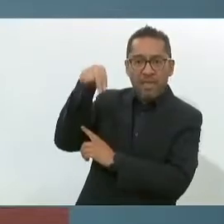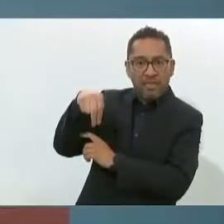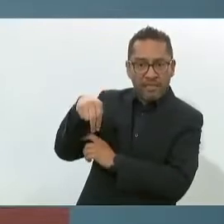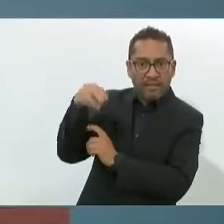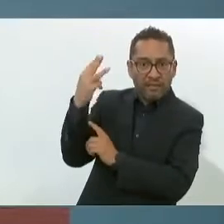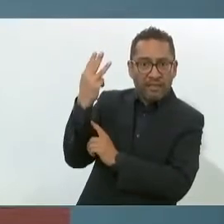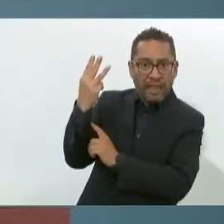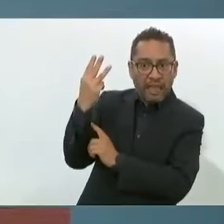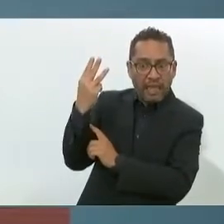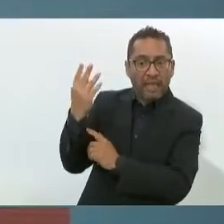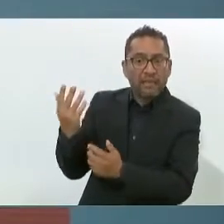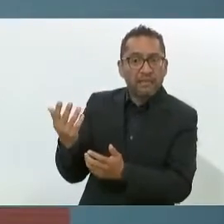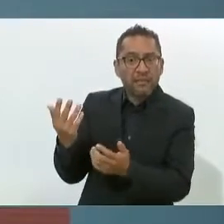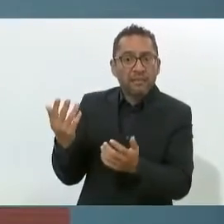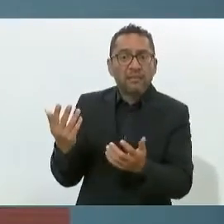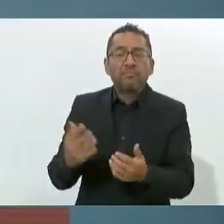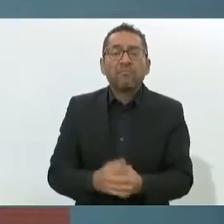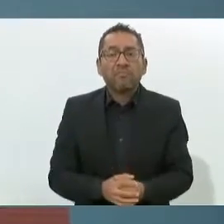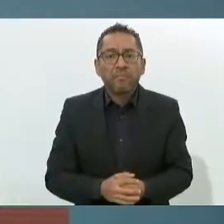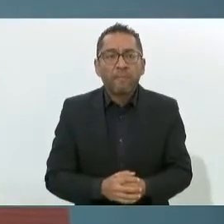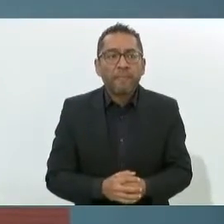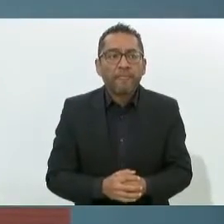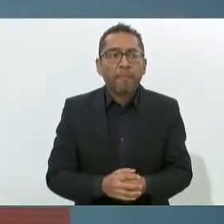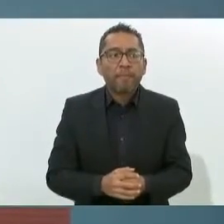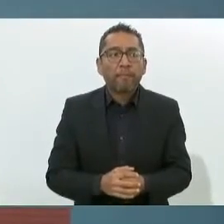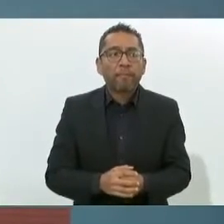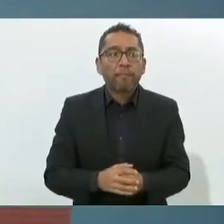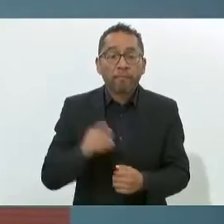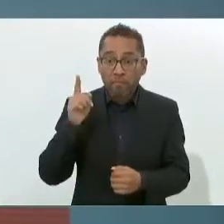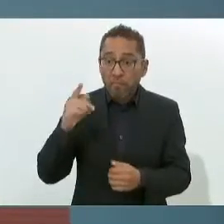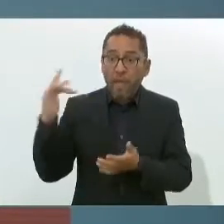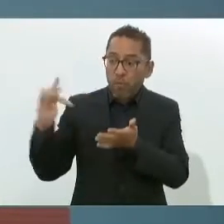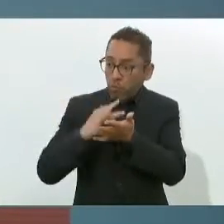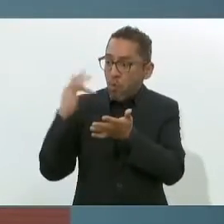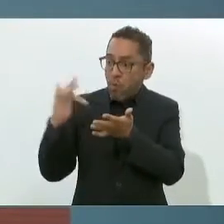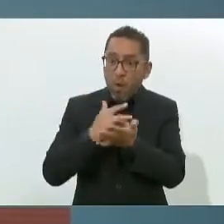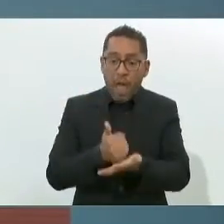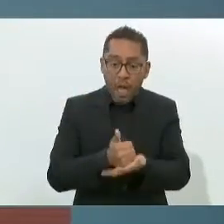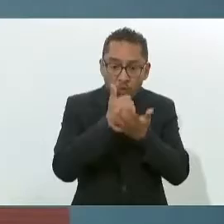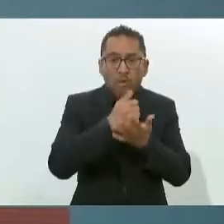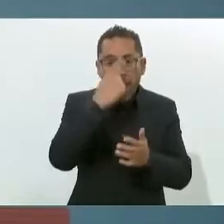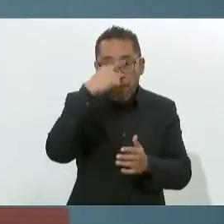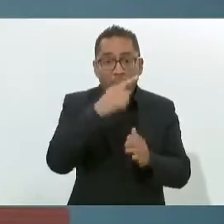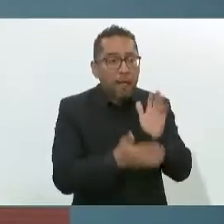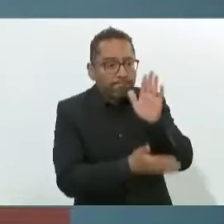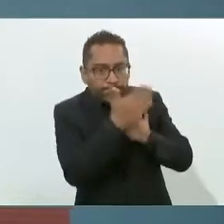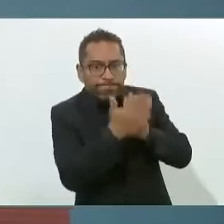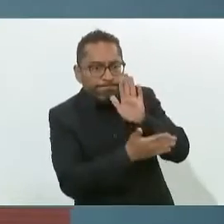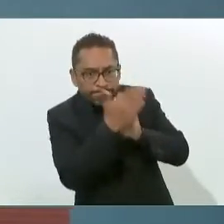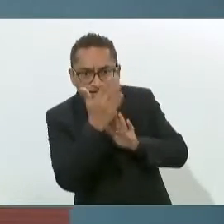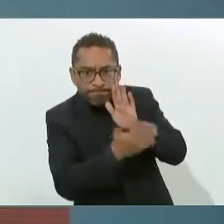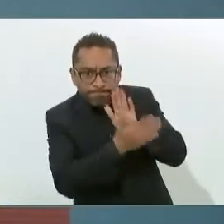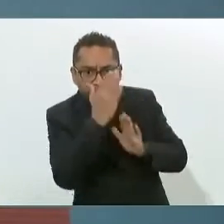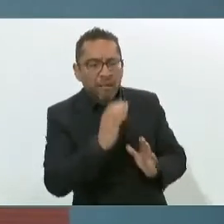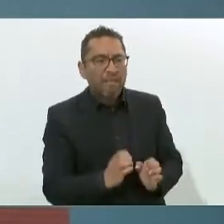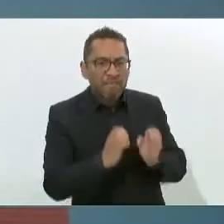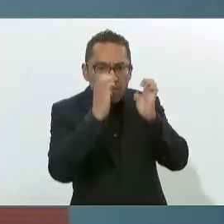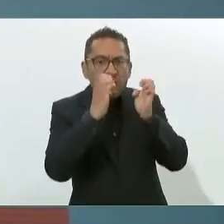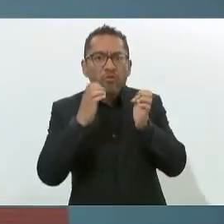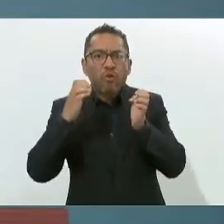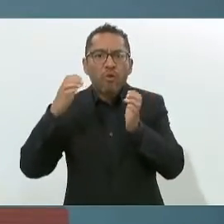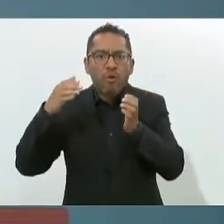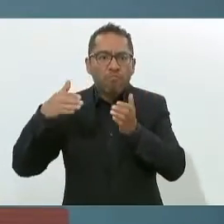y nos están apoyando en la construcción de infraestructura.